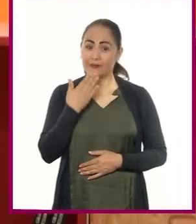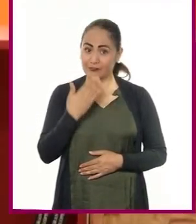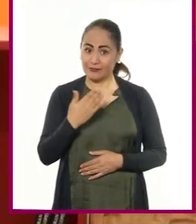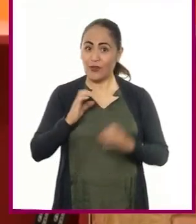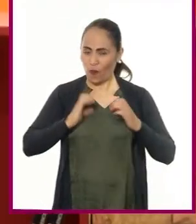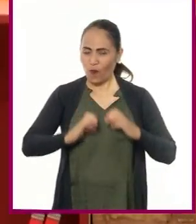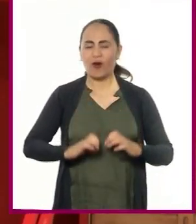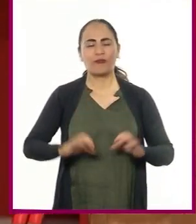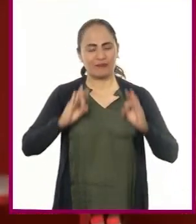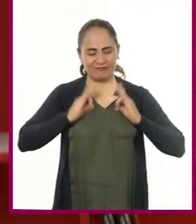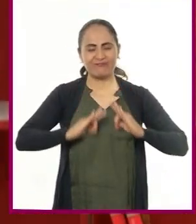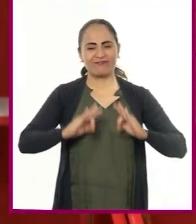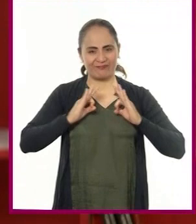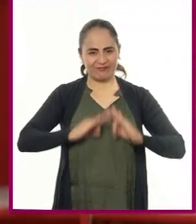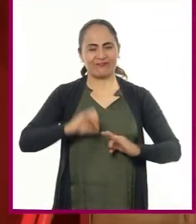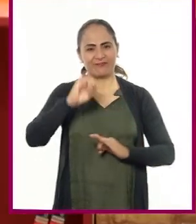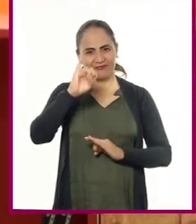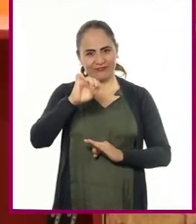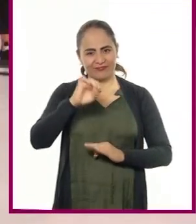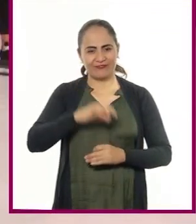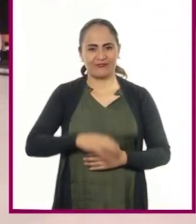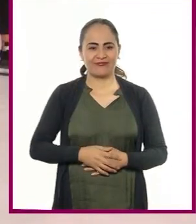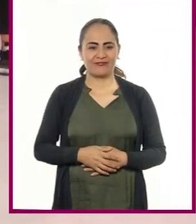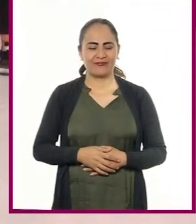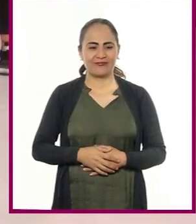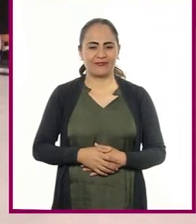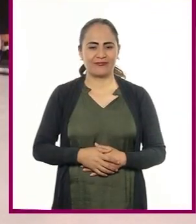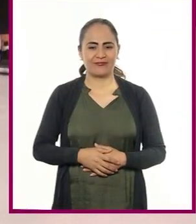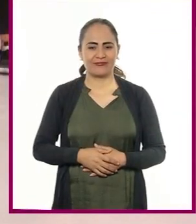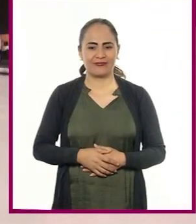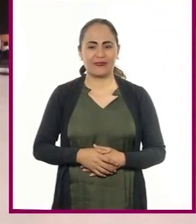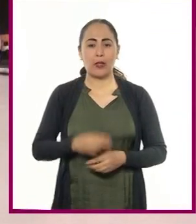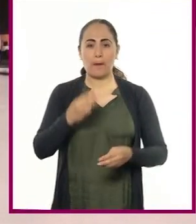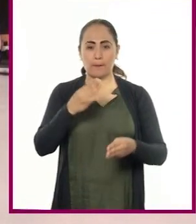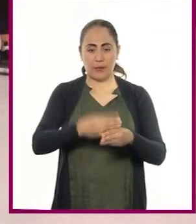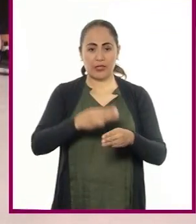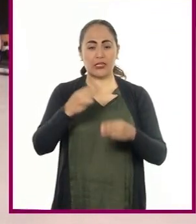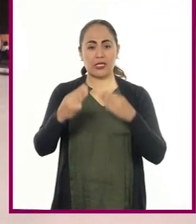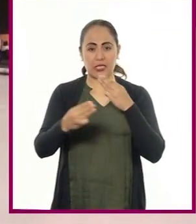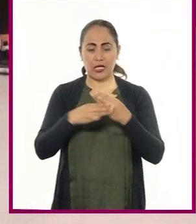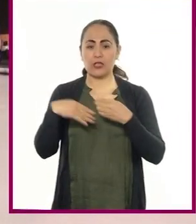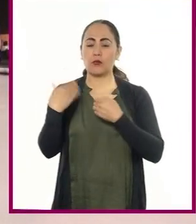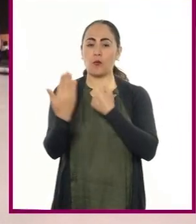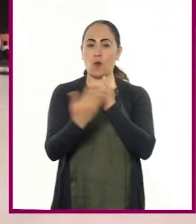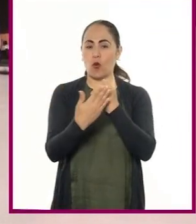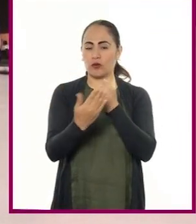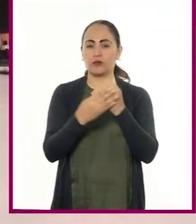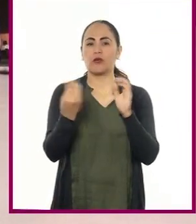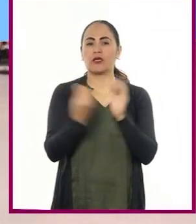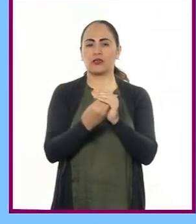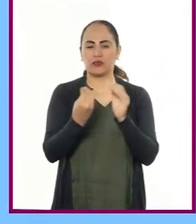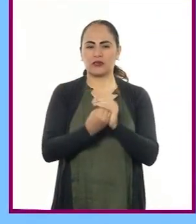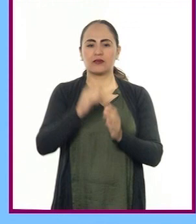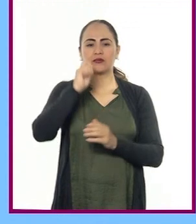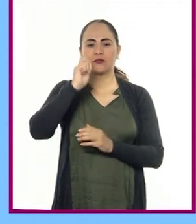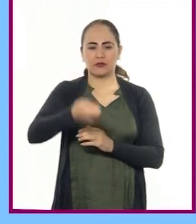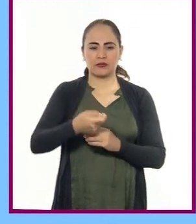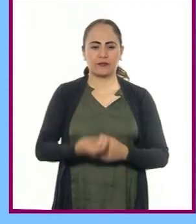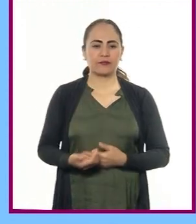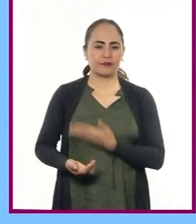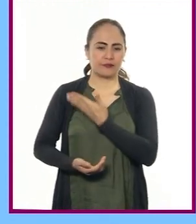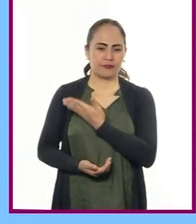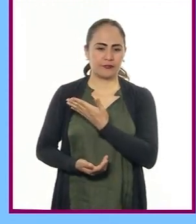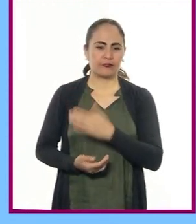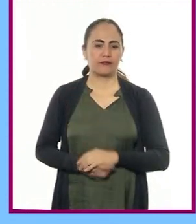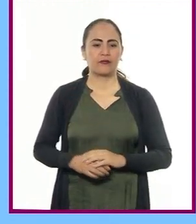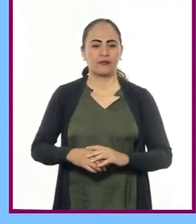Más relajados. Más relajados. Muy bien. Los materiales que utilizaremos para la siguiente sesión serán